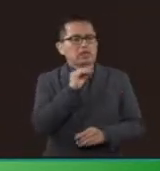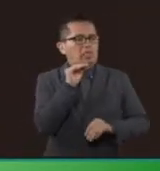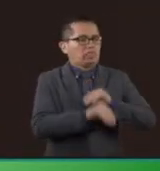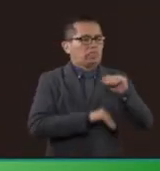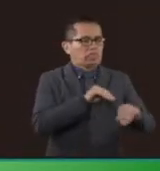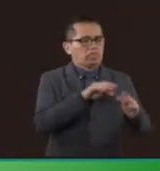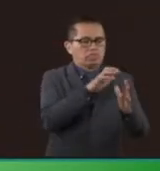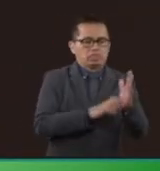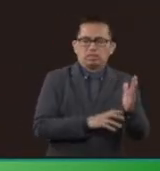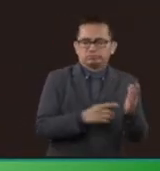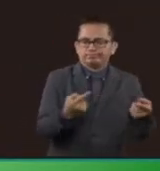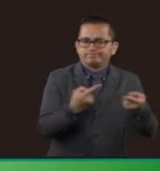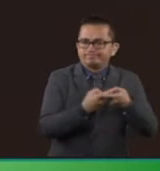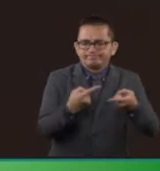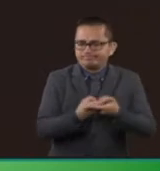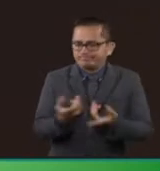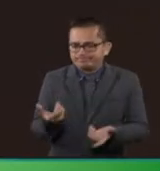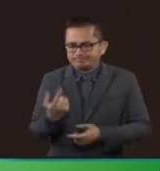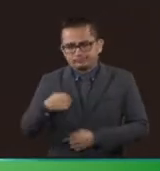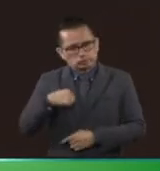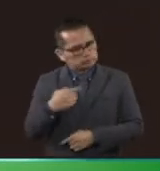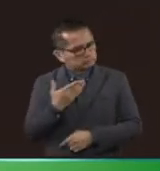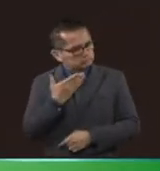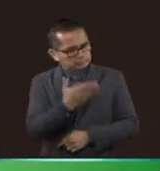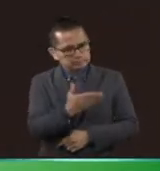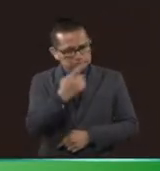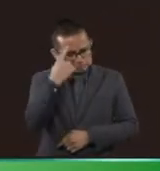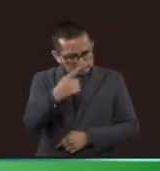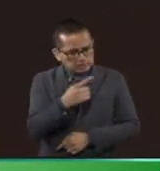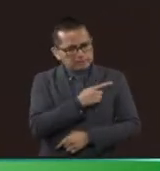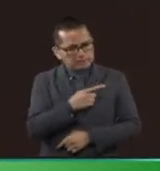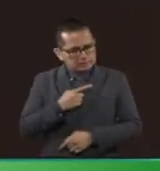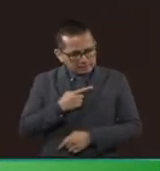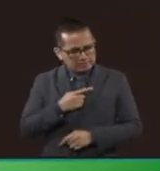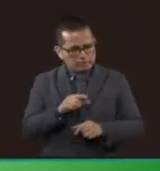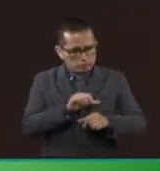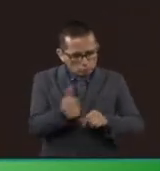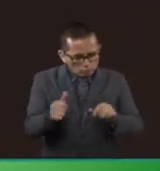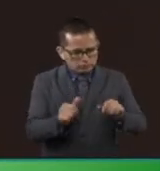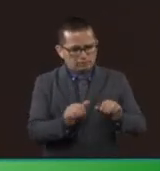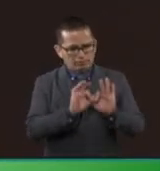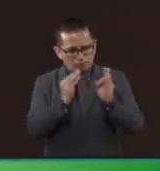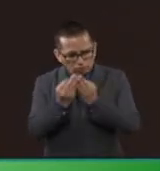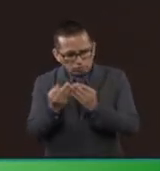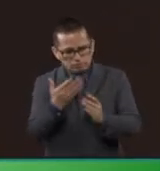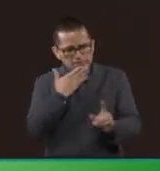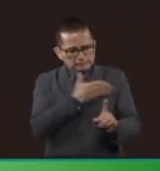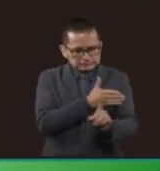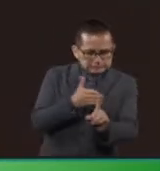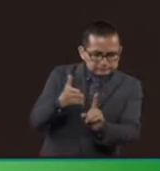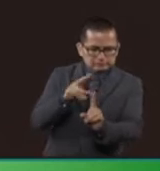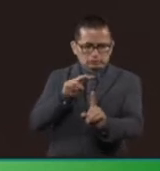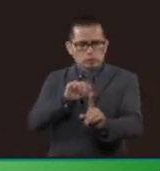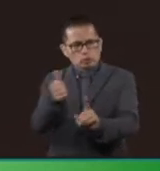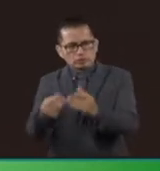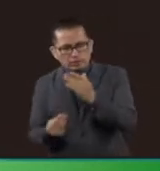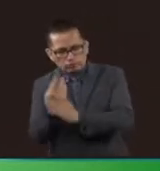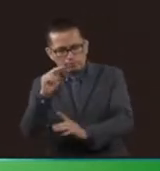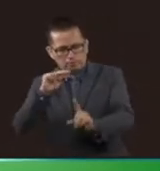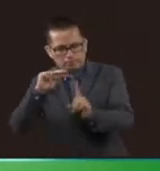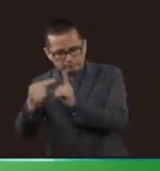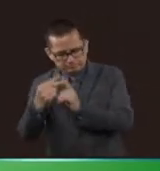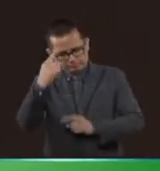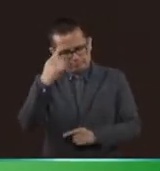e insistiremos nosotros en ificar el camino en siempre ofrecer una Nueva Visión de estado para esta nueva etapa del sistema